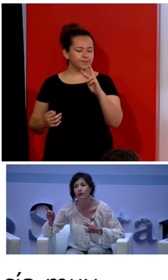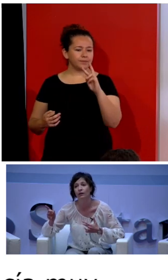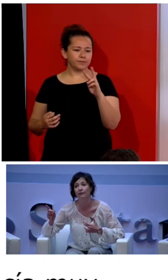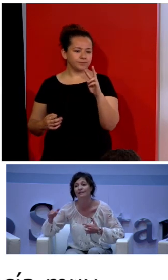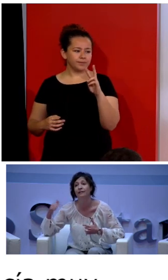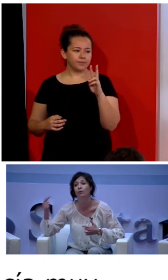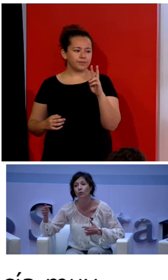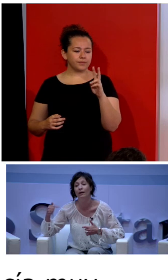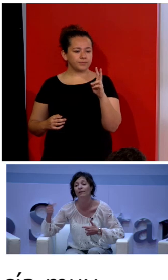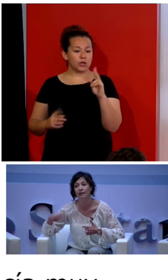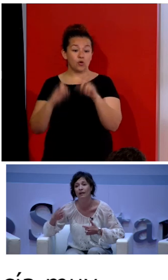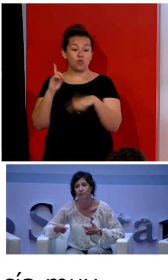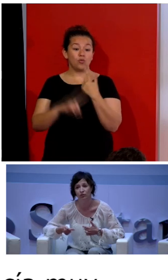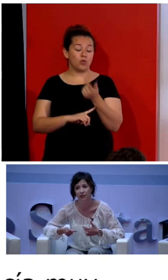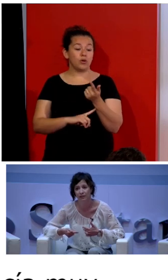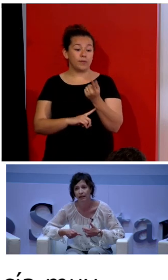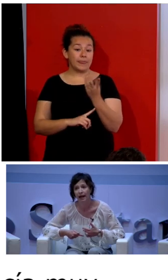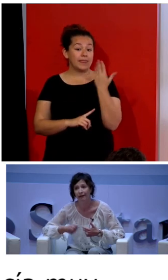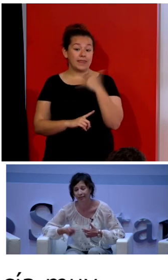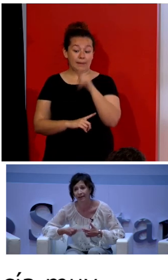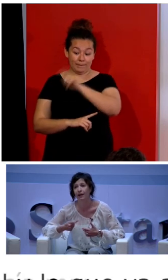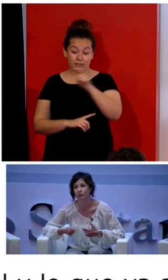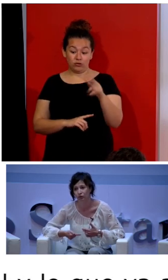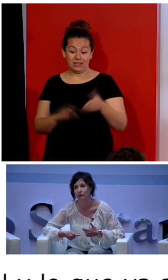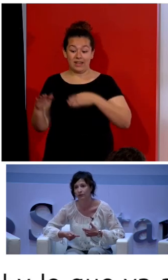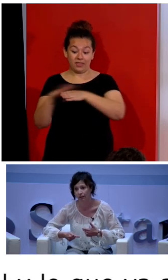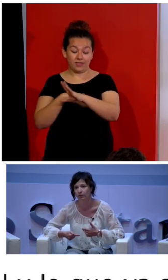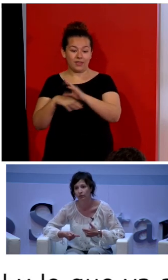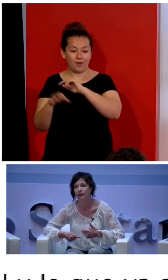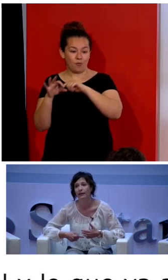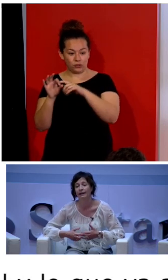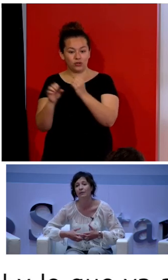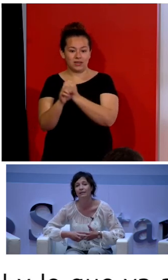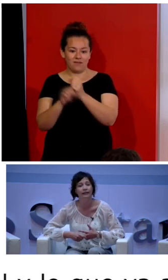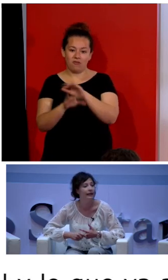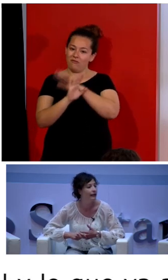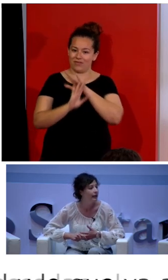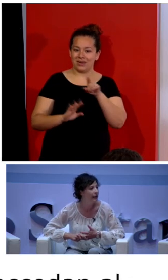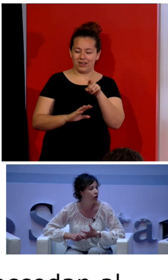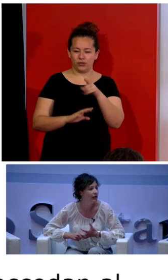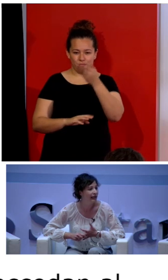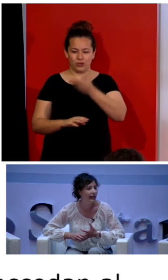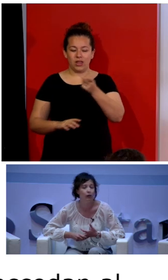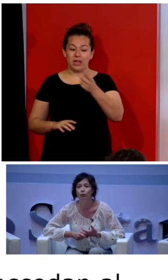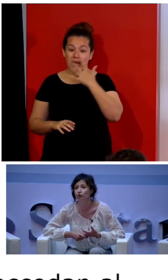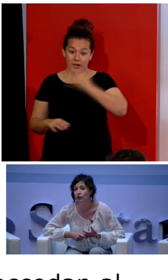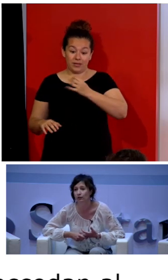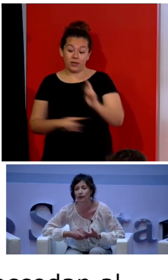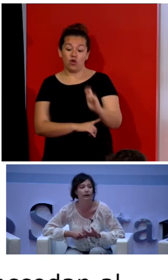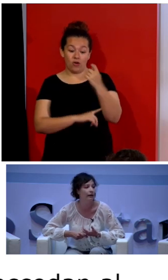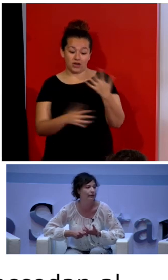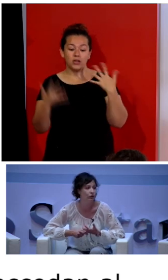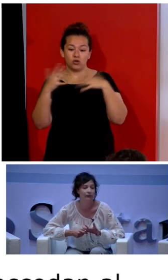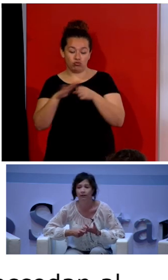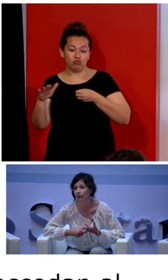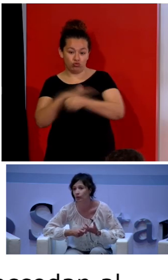y lo que va a ser luego una vez que las personas accedan al puesto de trabajo, que realmente lograr la inclusión